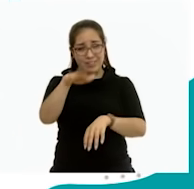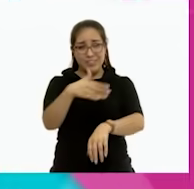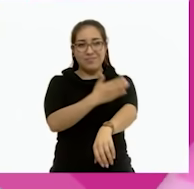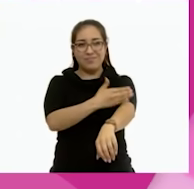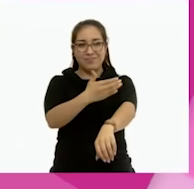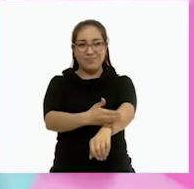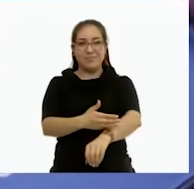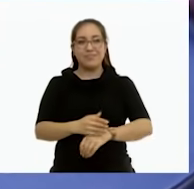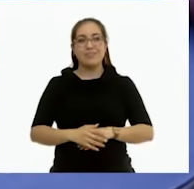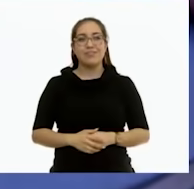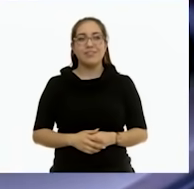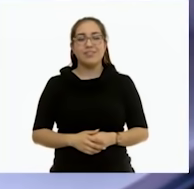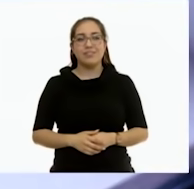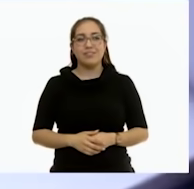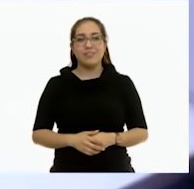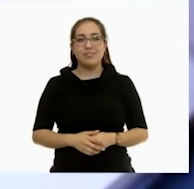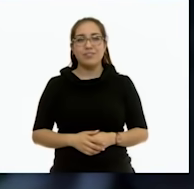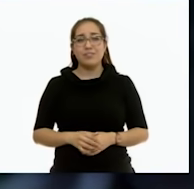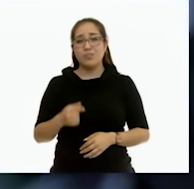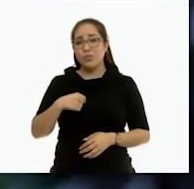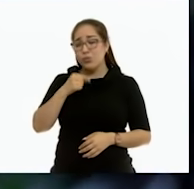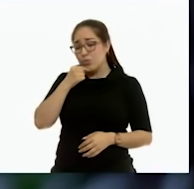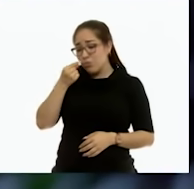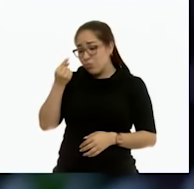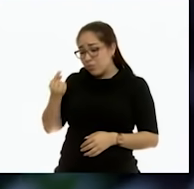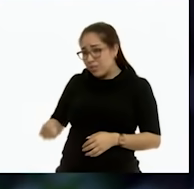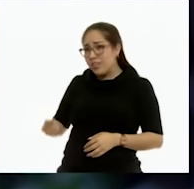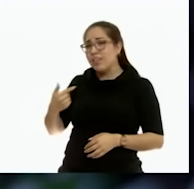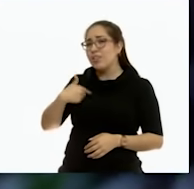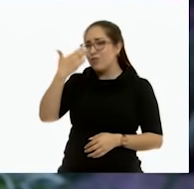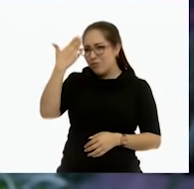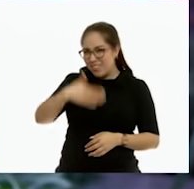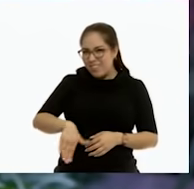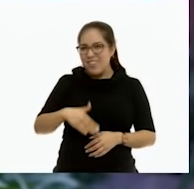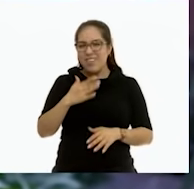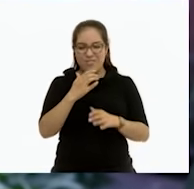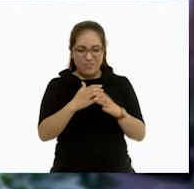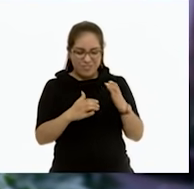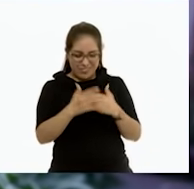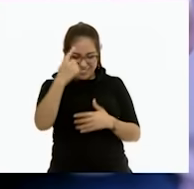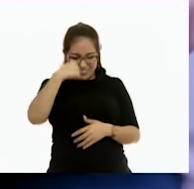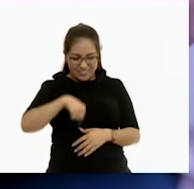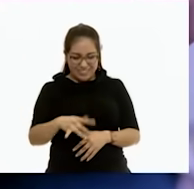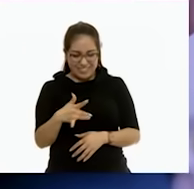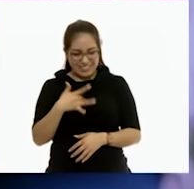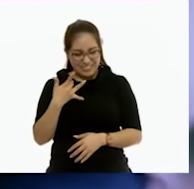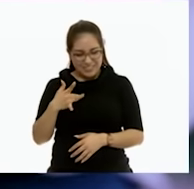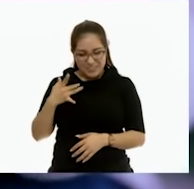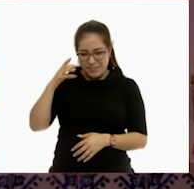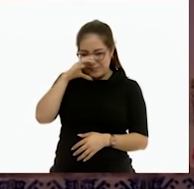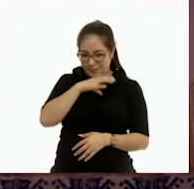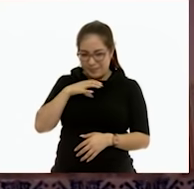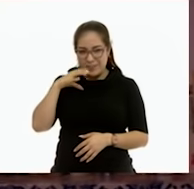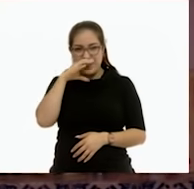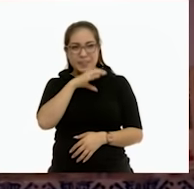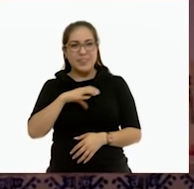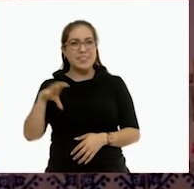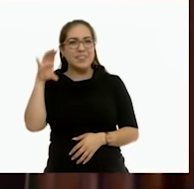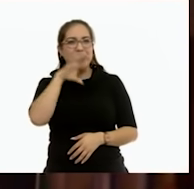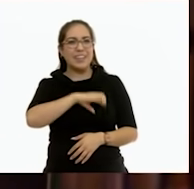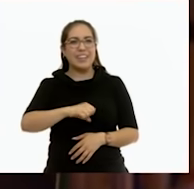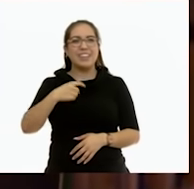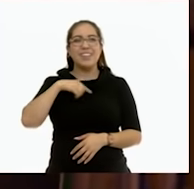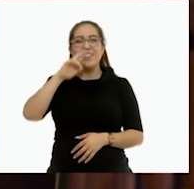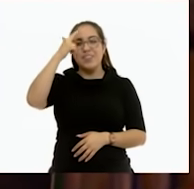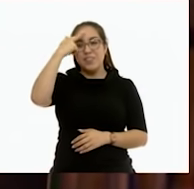Acompáñenos. Cuando era pequeña, sabía que había algo diferente en mí que me encantaba. Me acuerdo cuando me encerraba